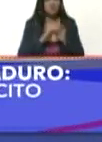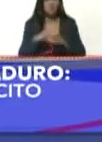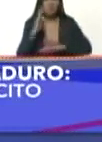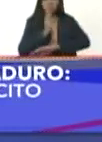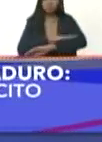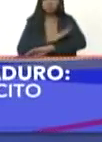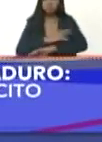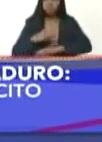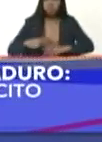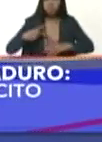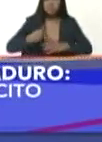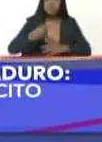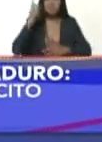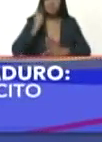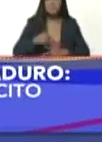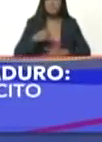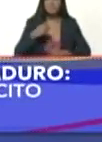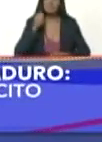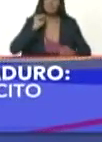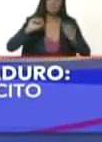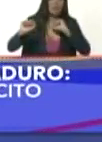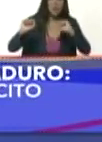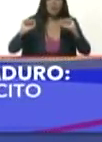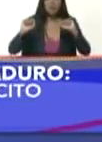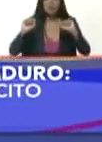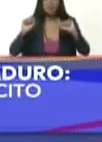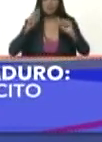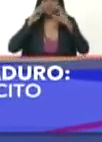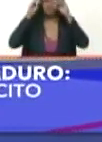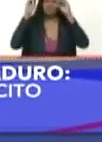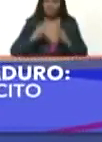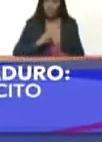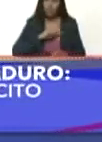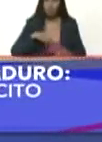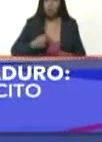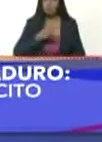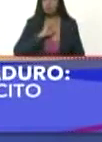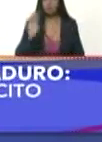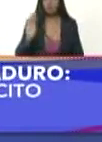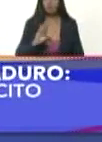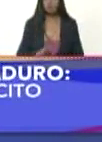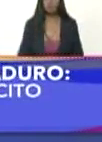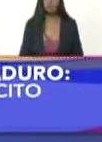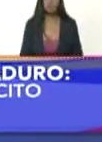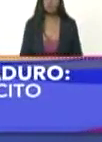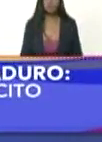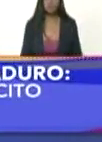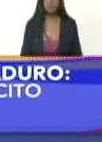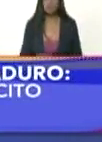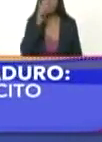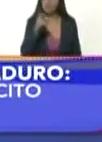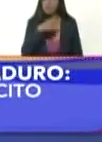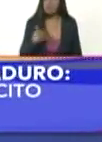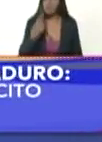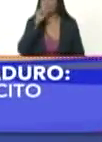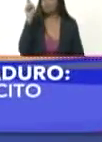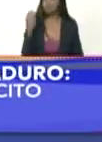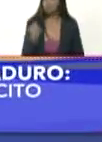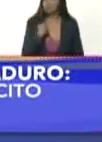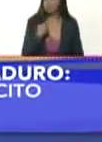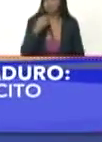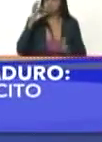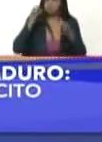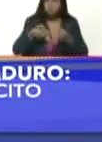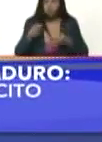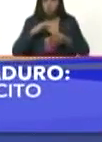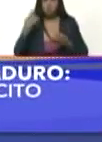carácter valiente, rebelde, decisivo que tiene nuestro pueblo. Si alguien quiere preguntarse de dónde